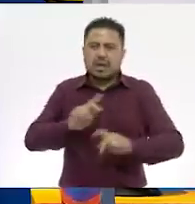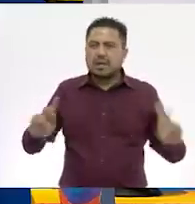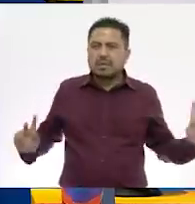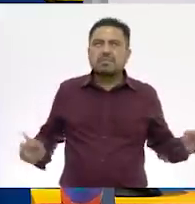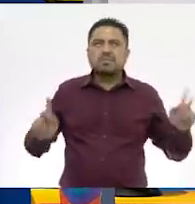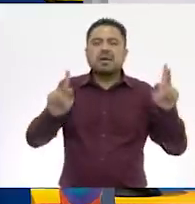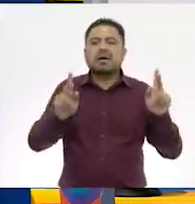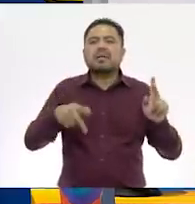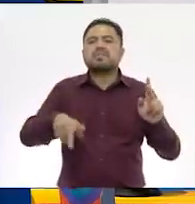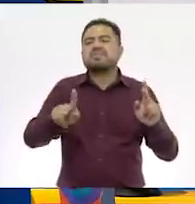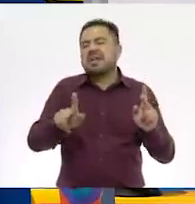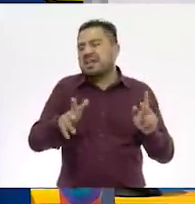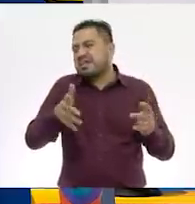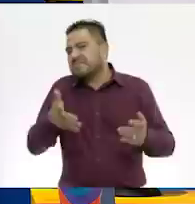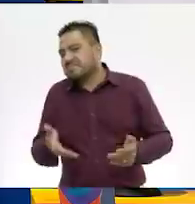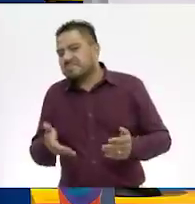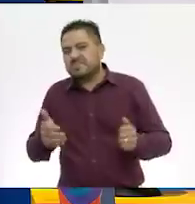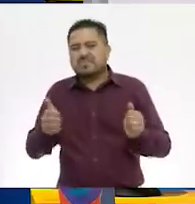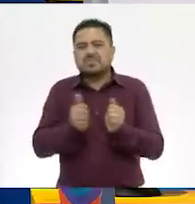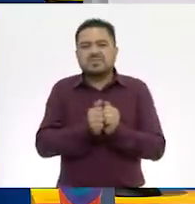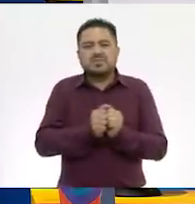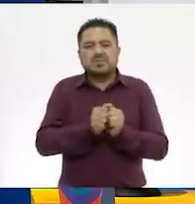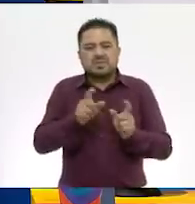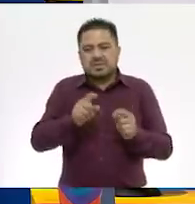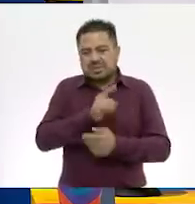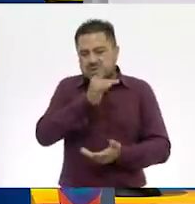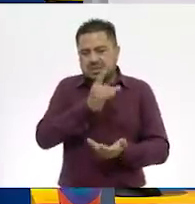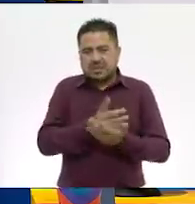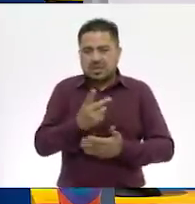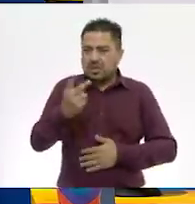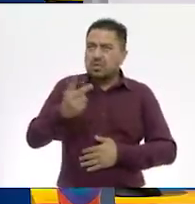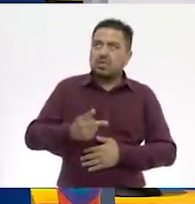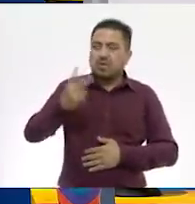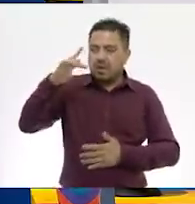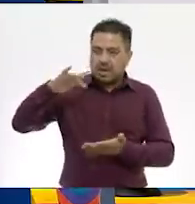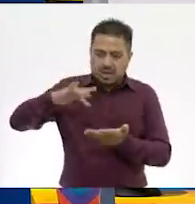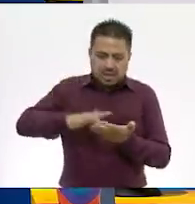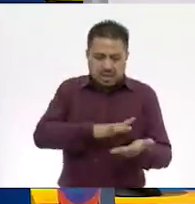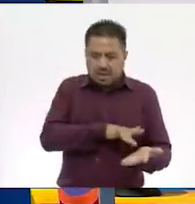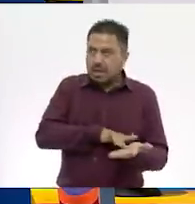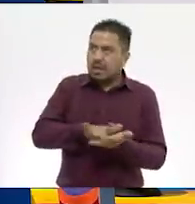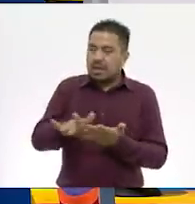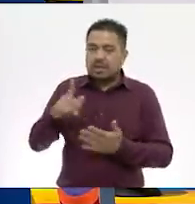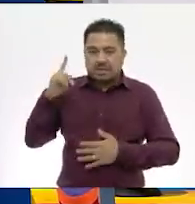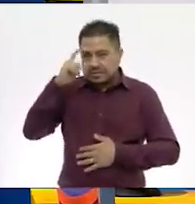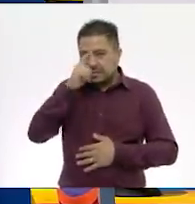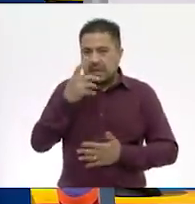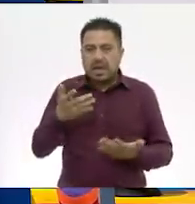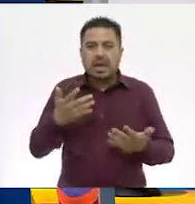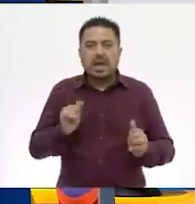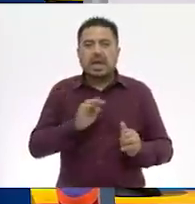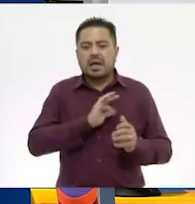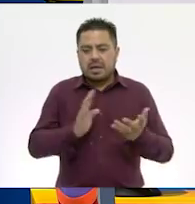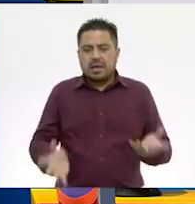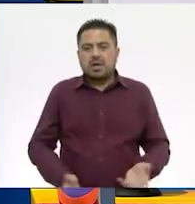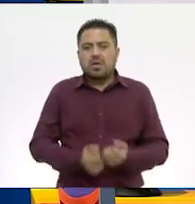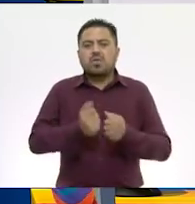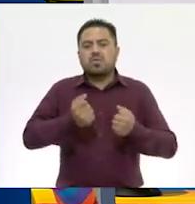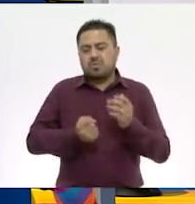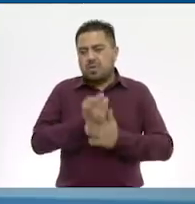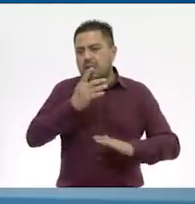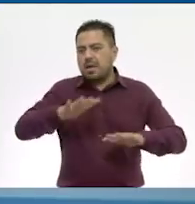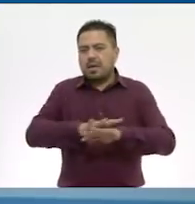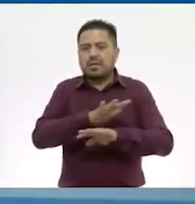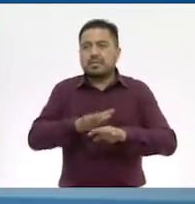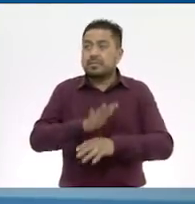la paloma. Sin embargo, con el solo hecho de que ambas se apoyaran en momentos difíciles, ya se logra un gran cambio.